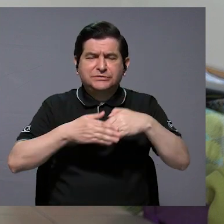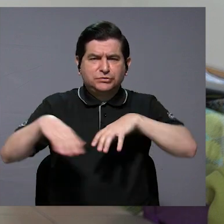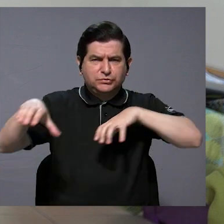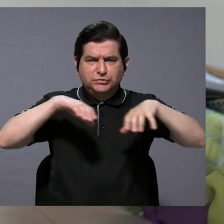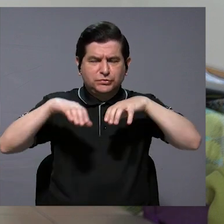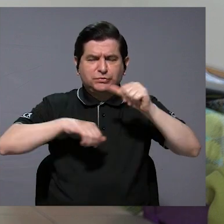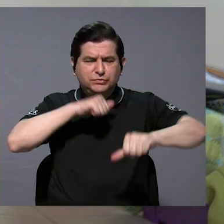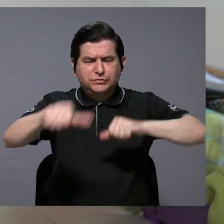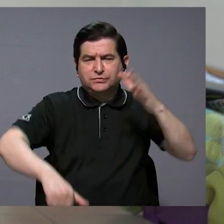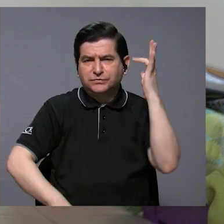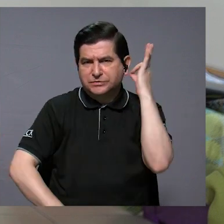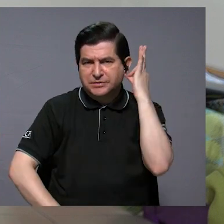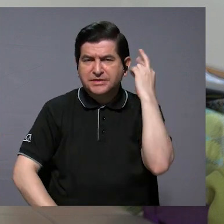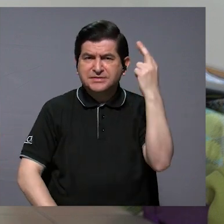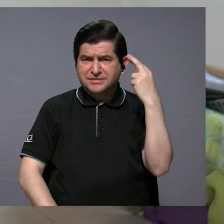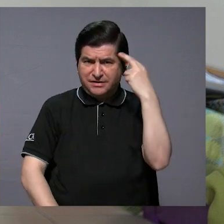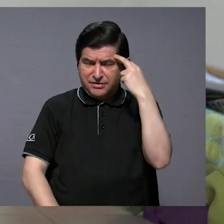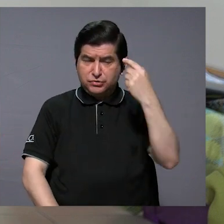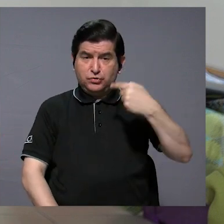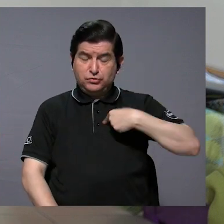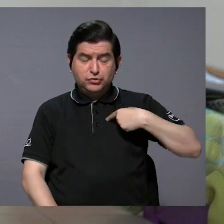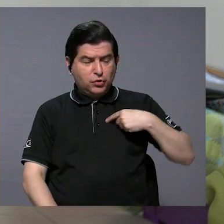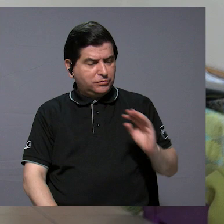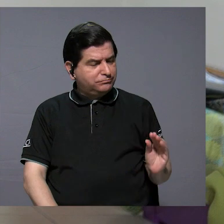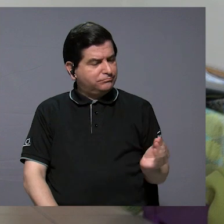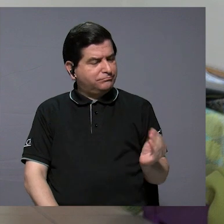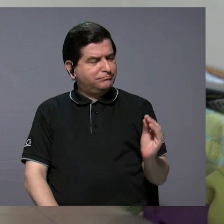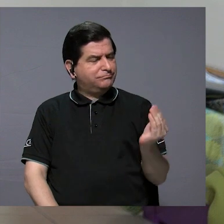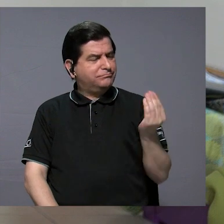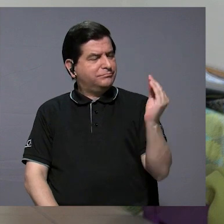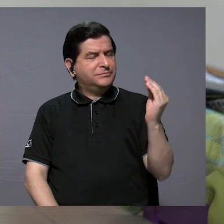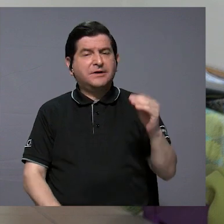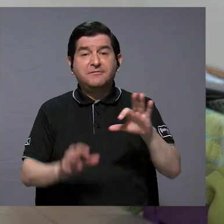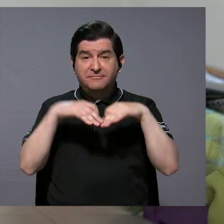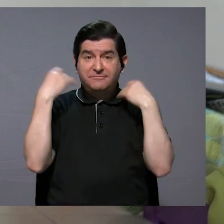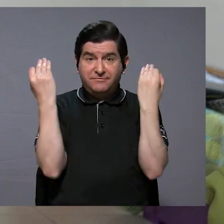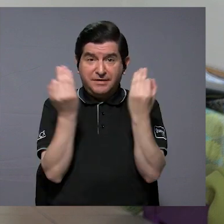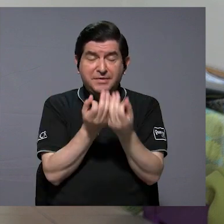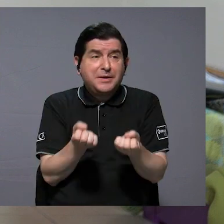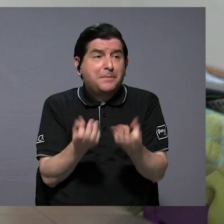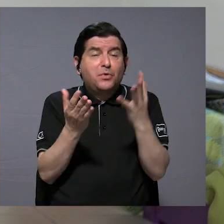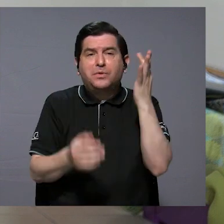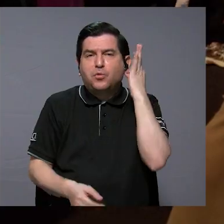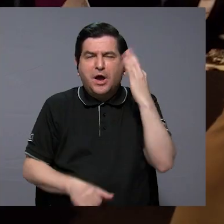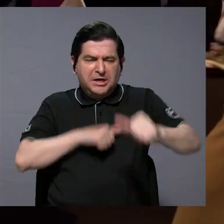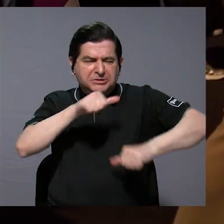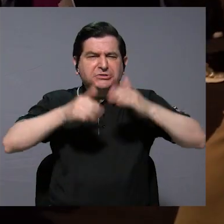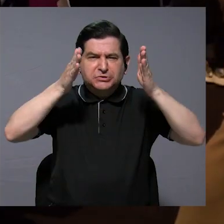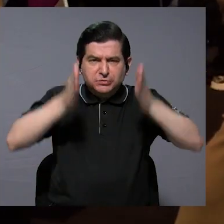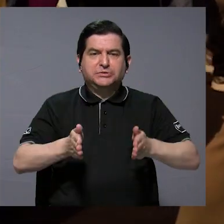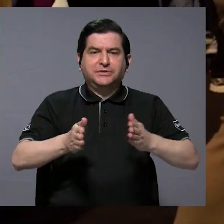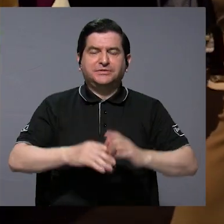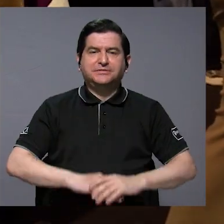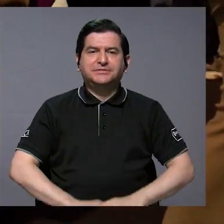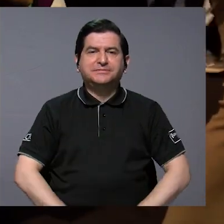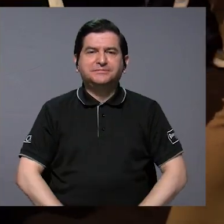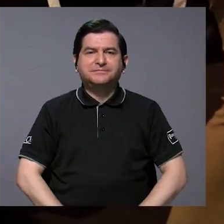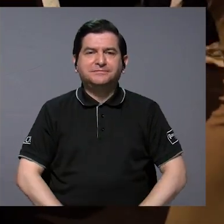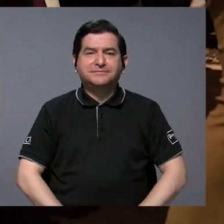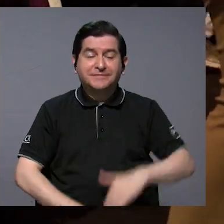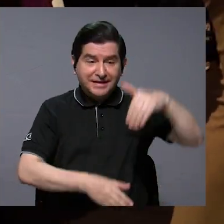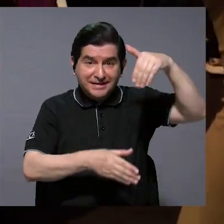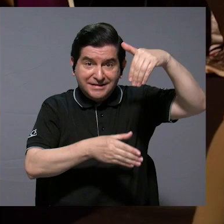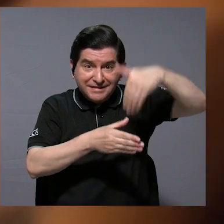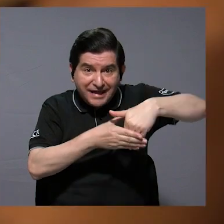cercana al movimiento feminista porque me tocó crecer en una familia llena de mujeres luchadoras.